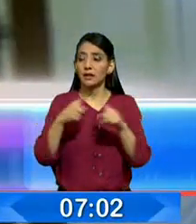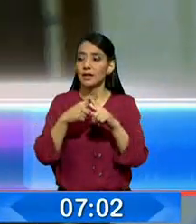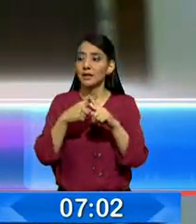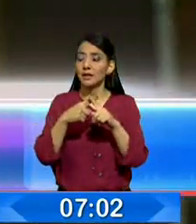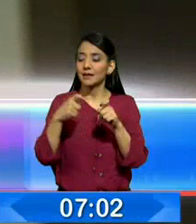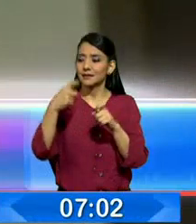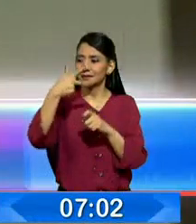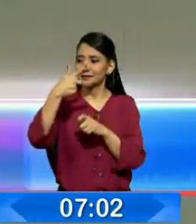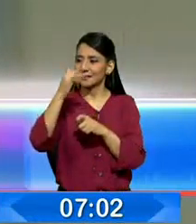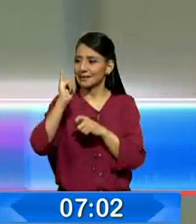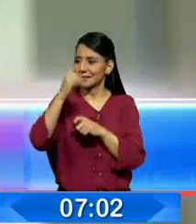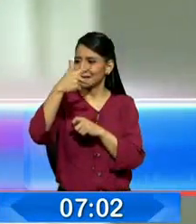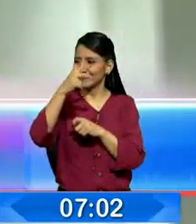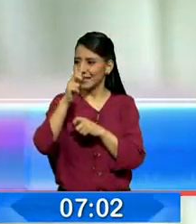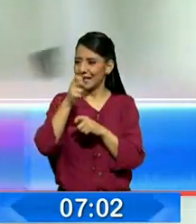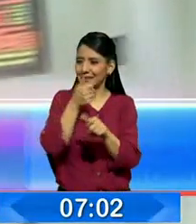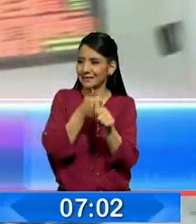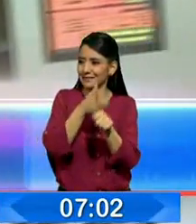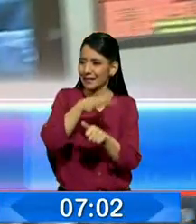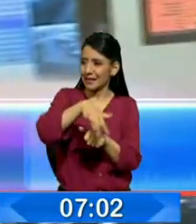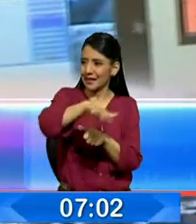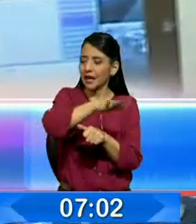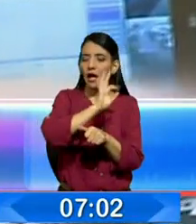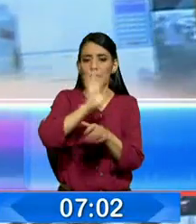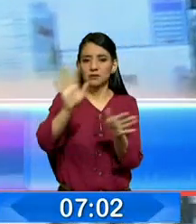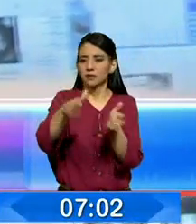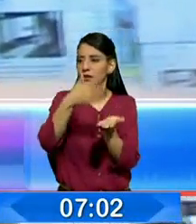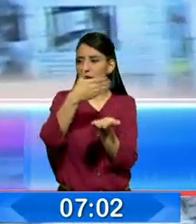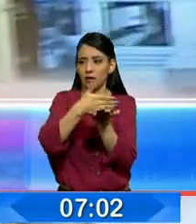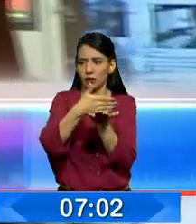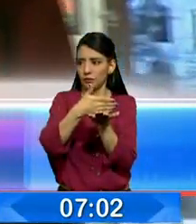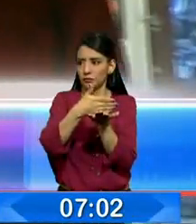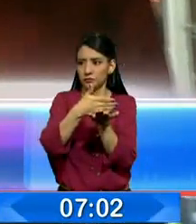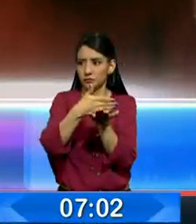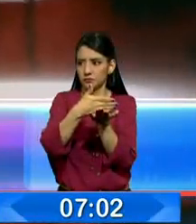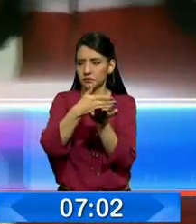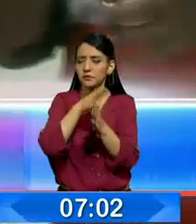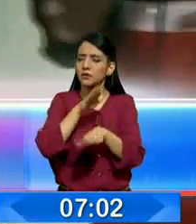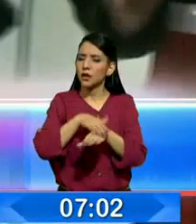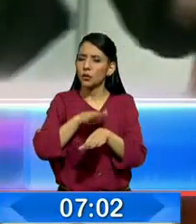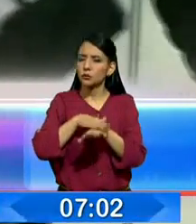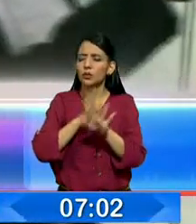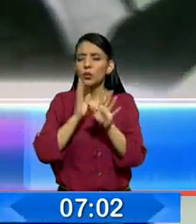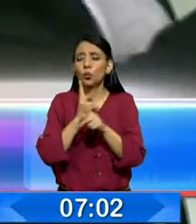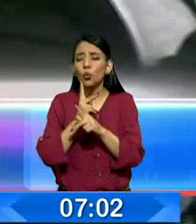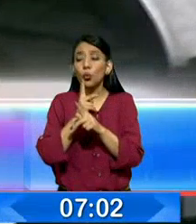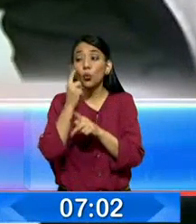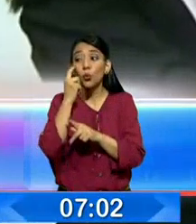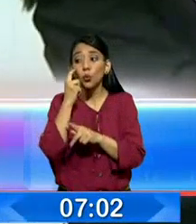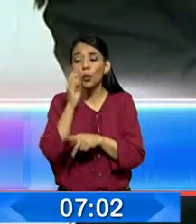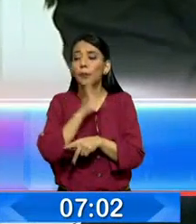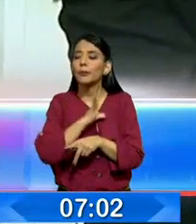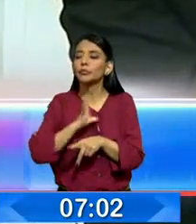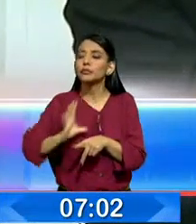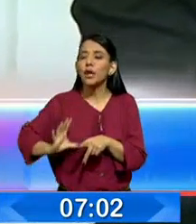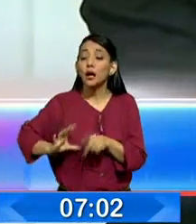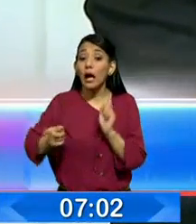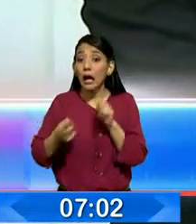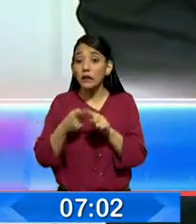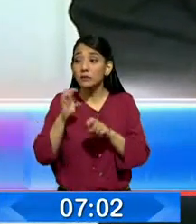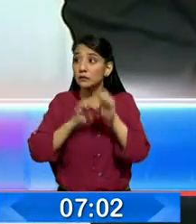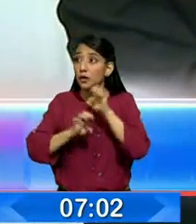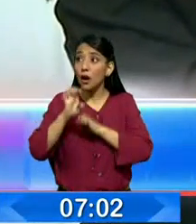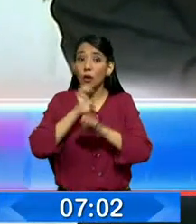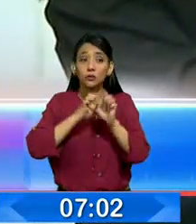Chiche, que se encuentra cerrado al tránsito vehicular como una medida de precaución hasta tener una evaluación